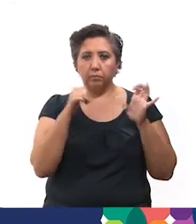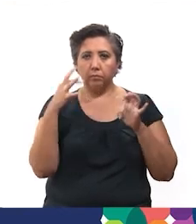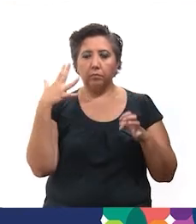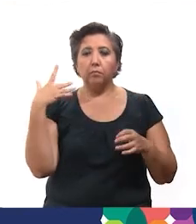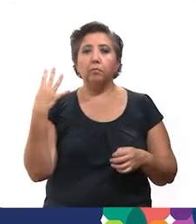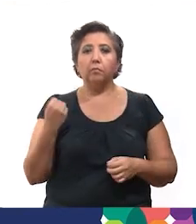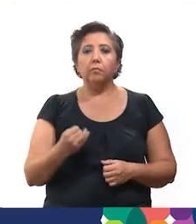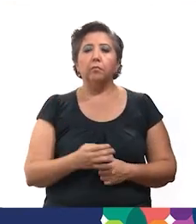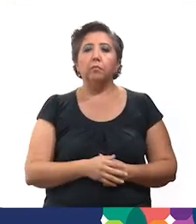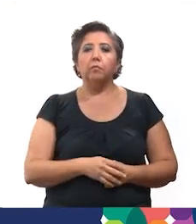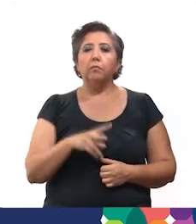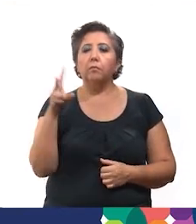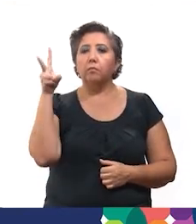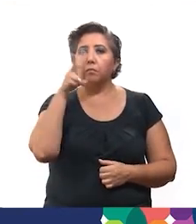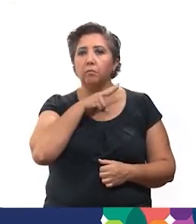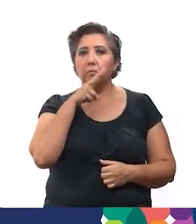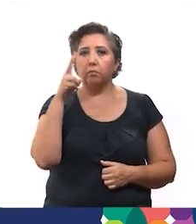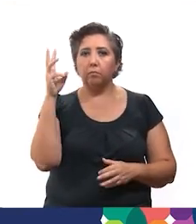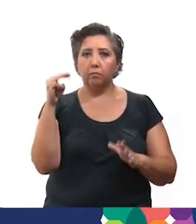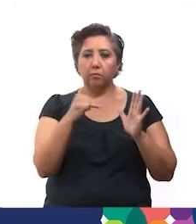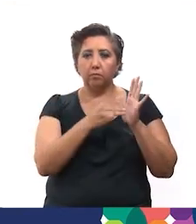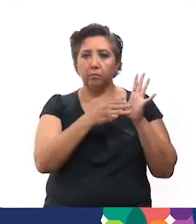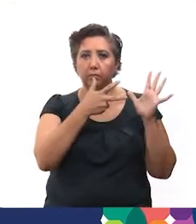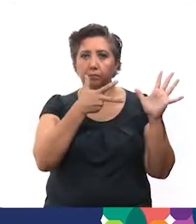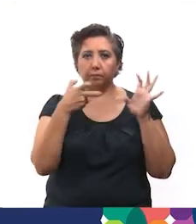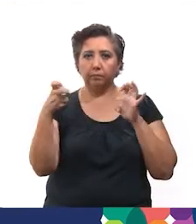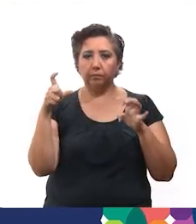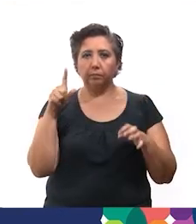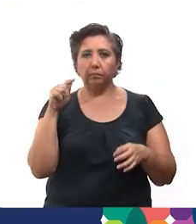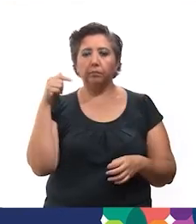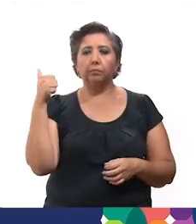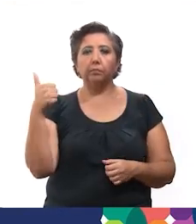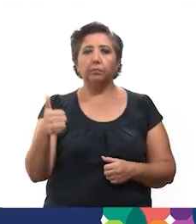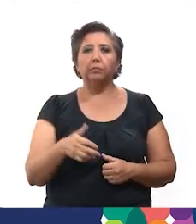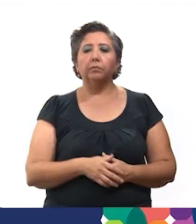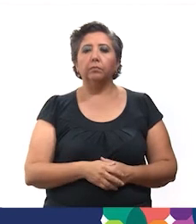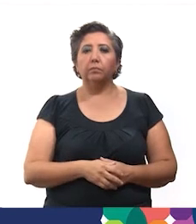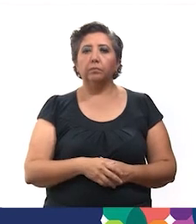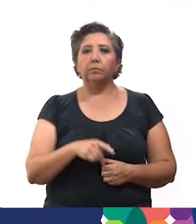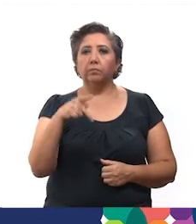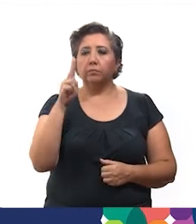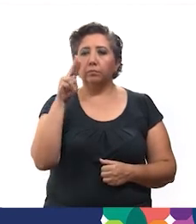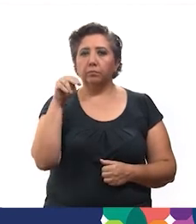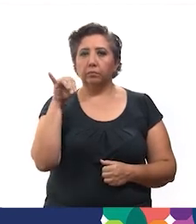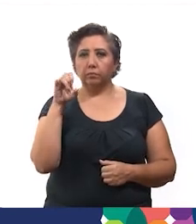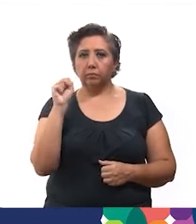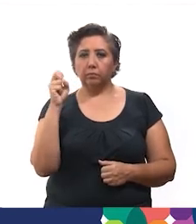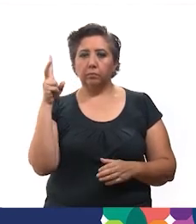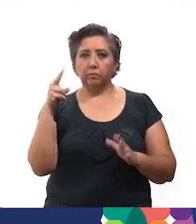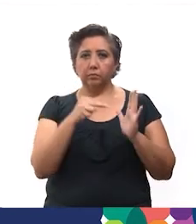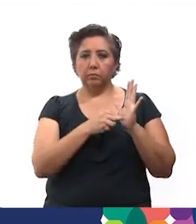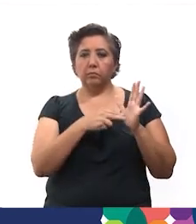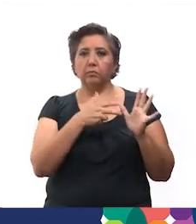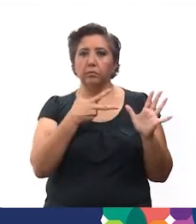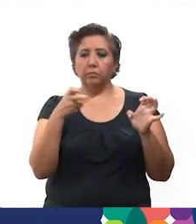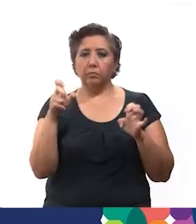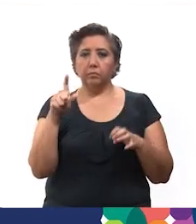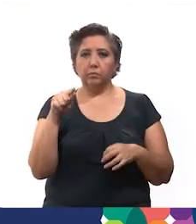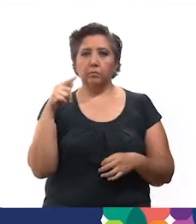trescientos treinta y seis. Oshkutskap, trescientos treinta y cinco. Chemash, trescientos seis. Tinum, doscientos sesenta y